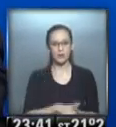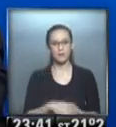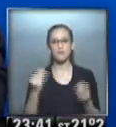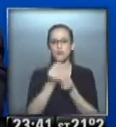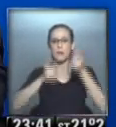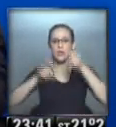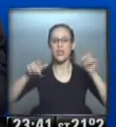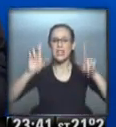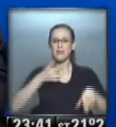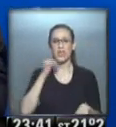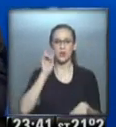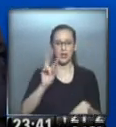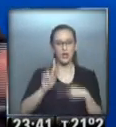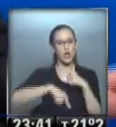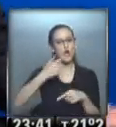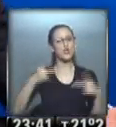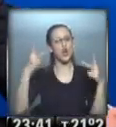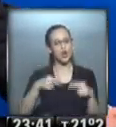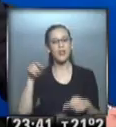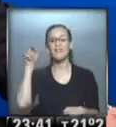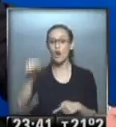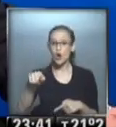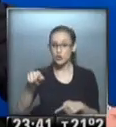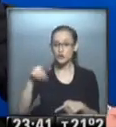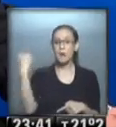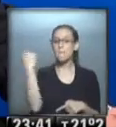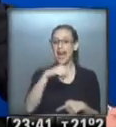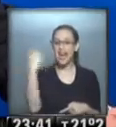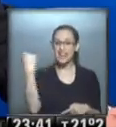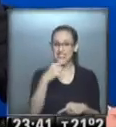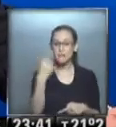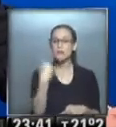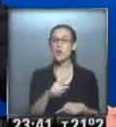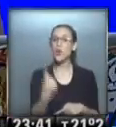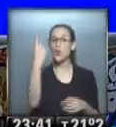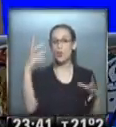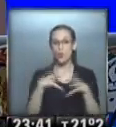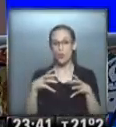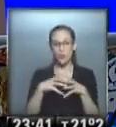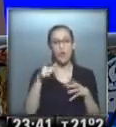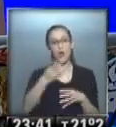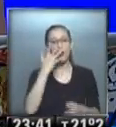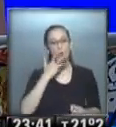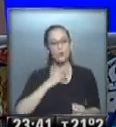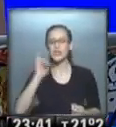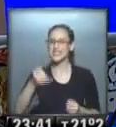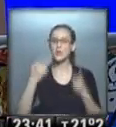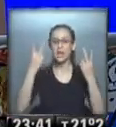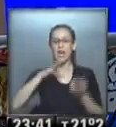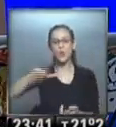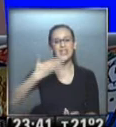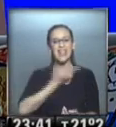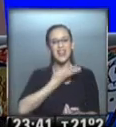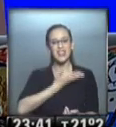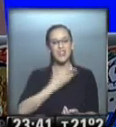gente también con ganas. En el próximo bloque, usted también, Maxi, pero con una banda. Con una banda de las que le gustan a usted. Viajamos a Santa Fe para